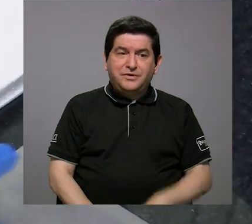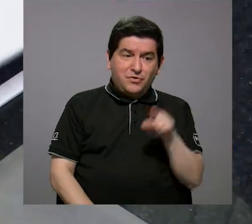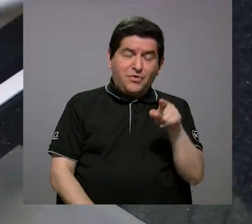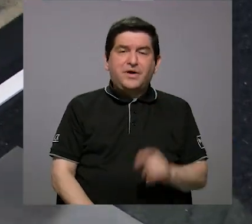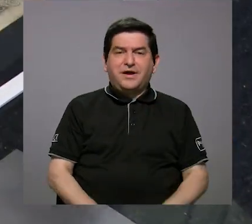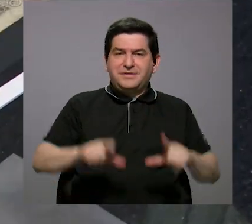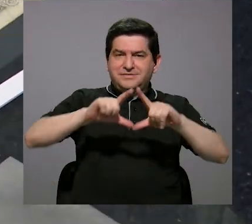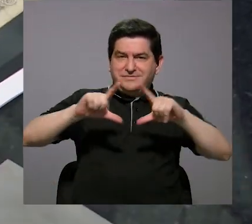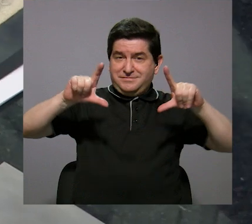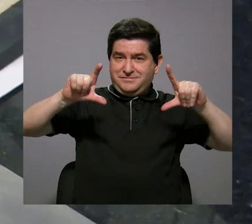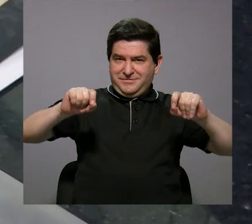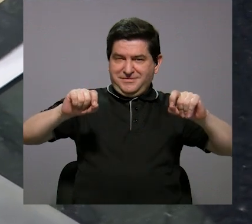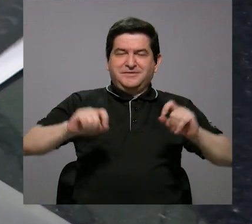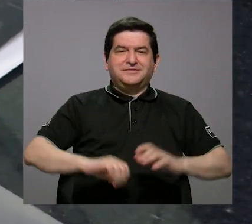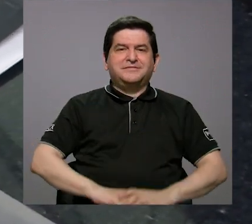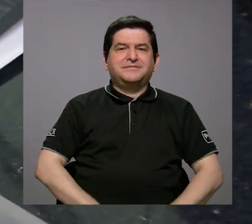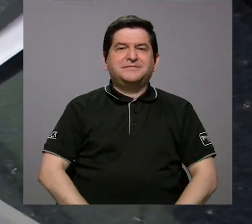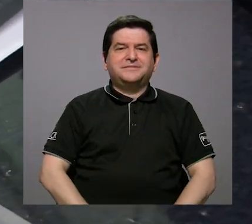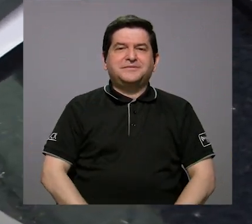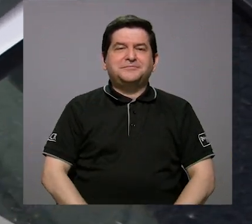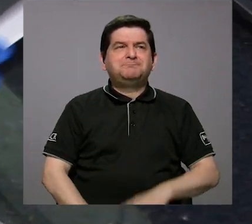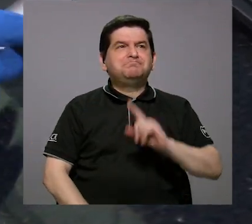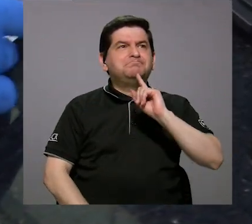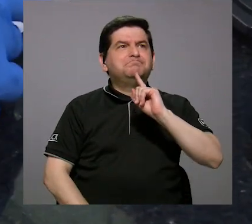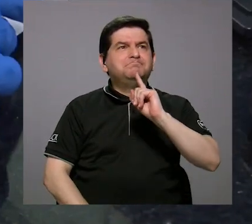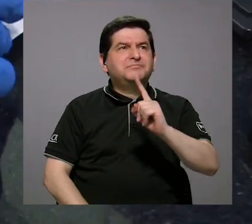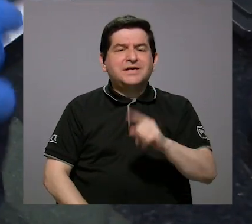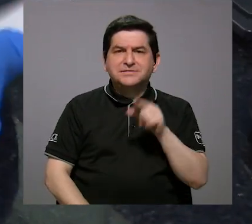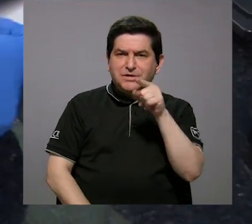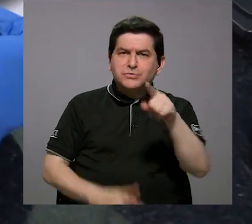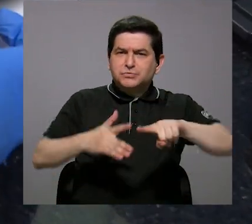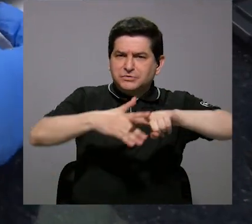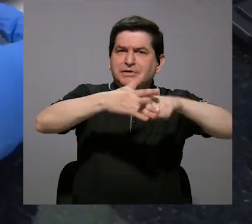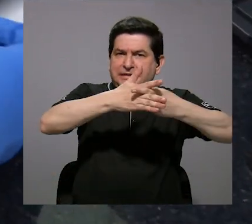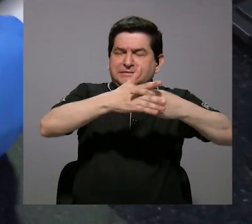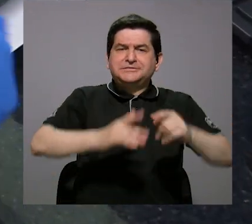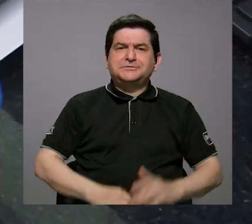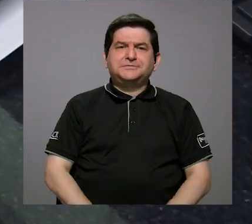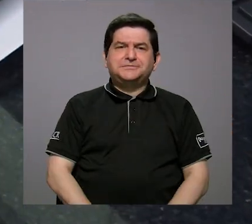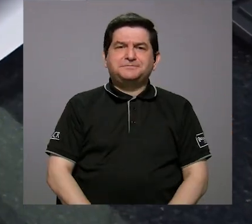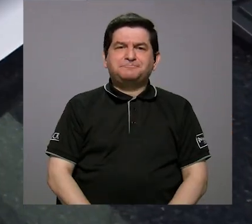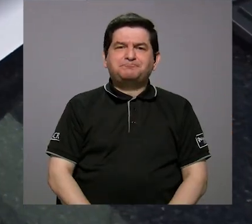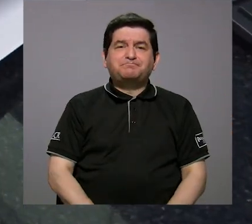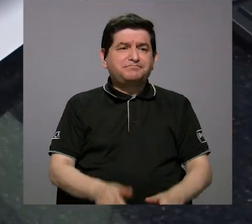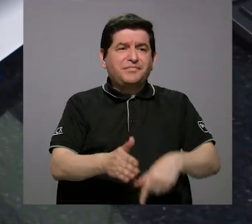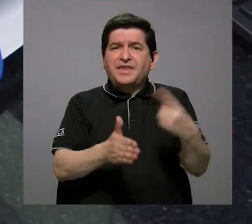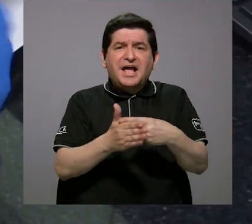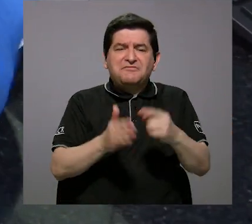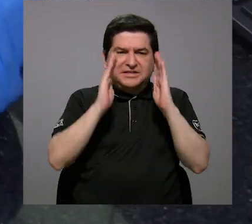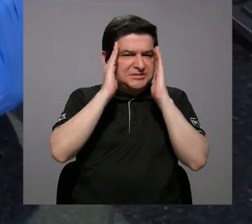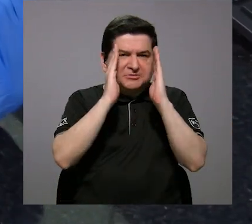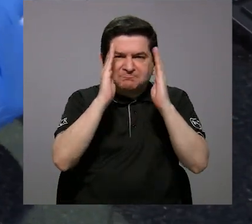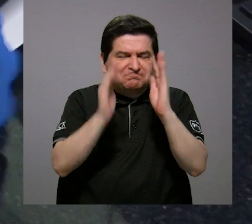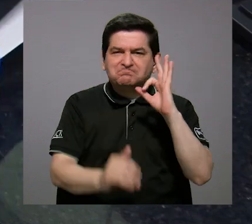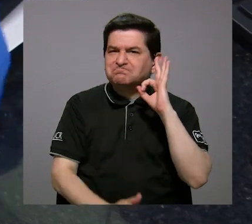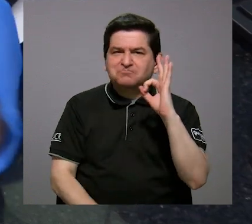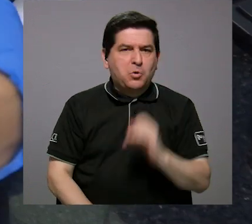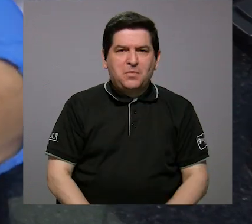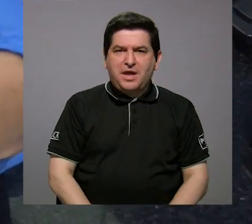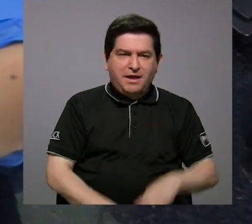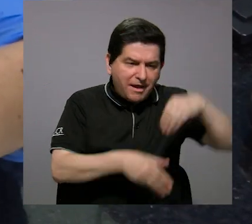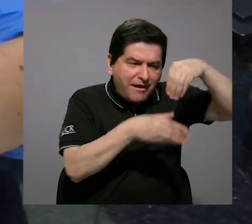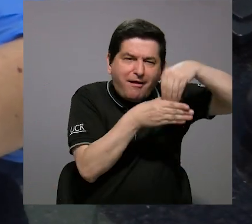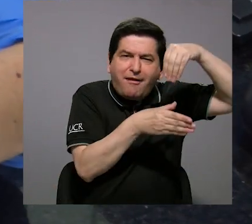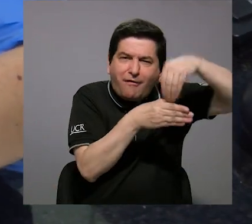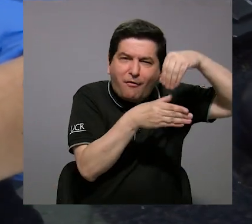estos billetes, como decía usted al principio, ¿verdad? A veces no nos fijamos muy bien en